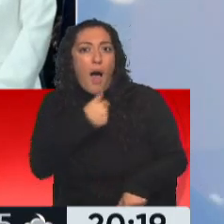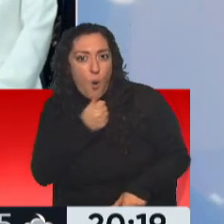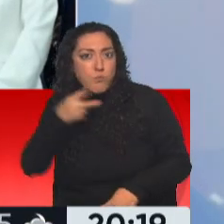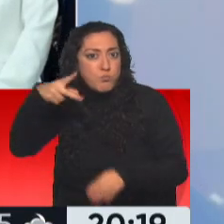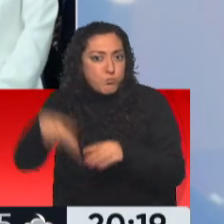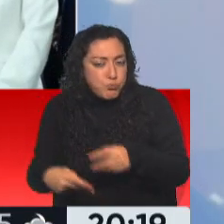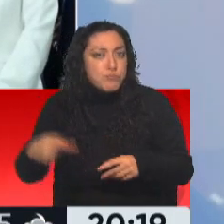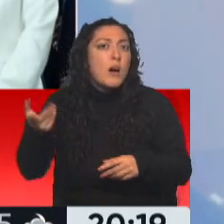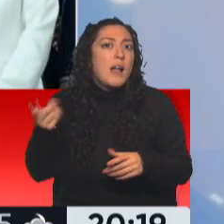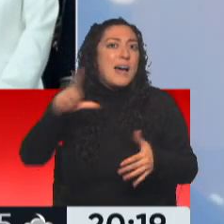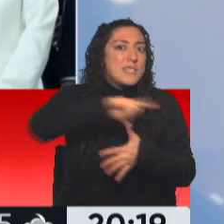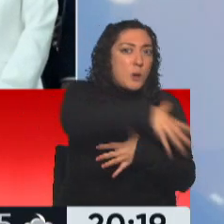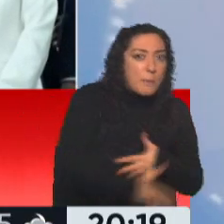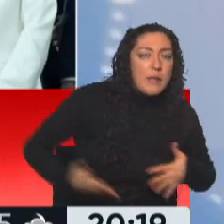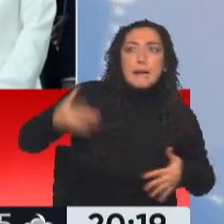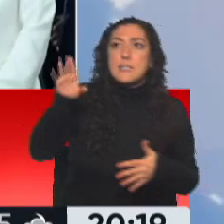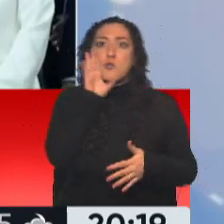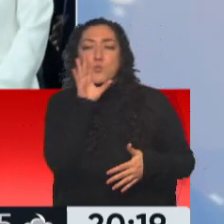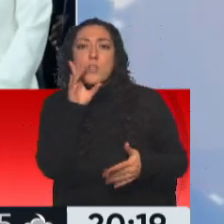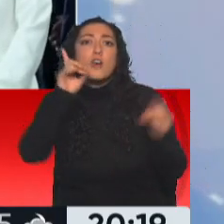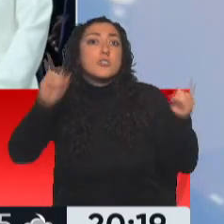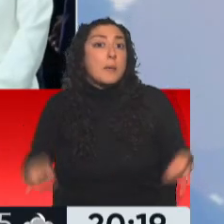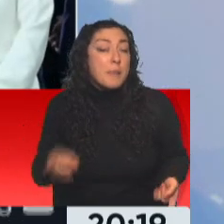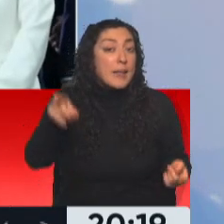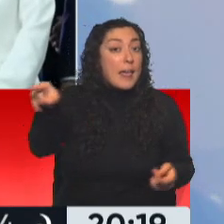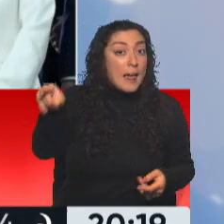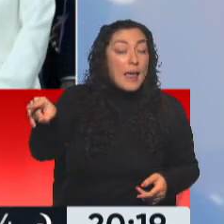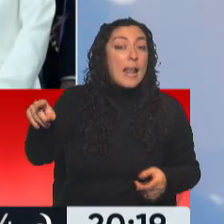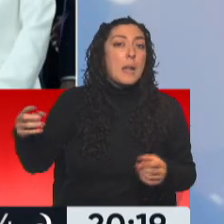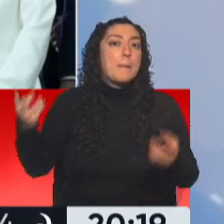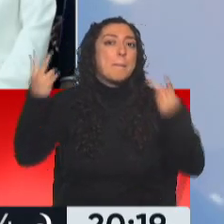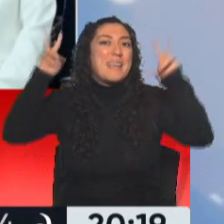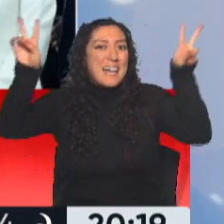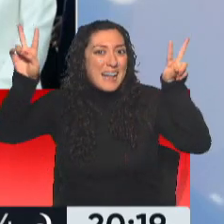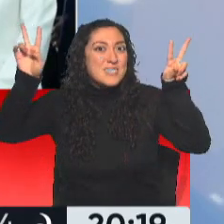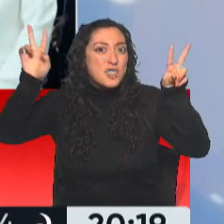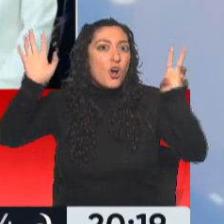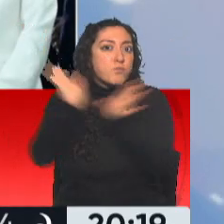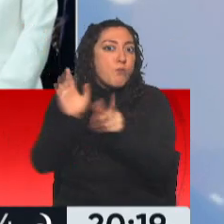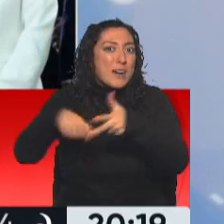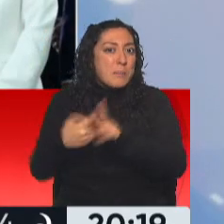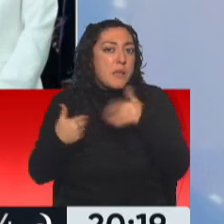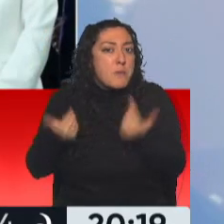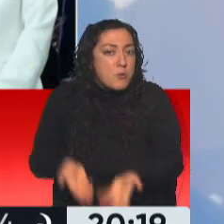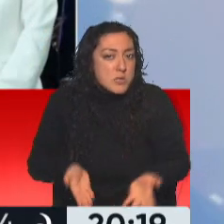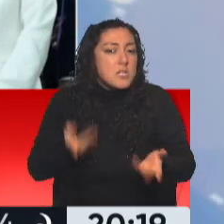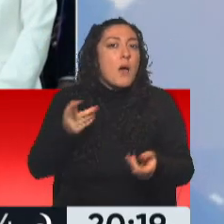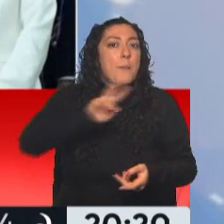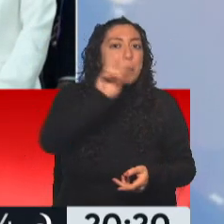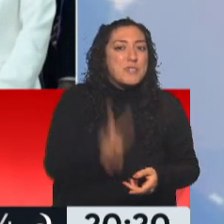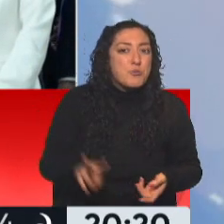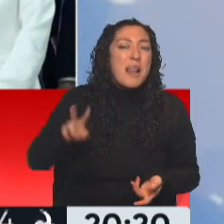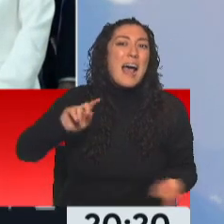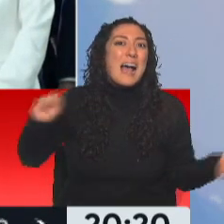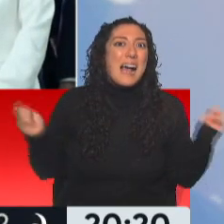a América Latina y a los Estados Unidos. Maduro está utilizando la migración como una herramienta. Maduro está haciendo de Venezuela un